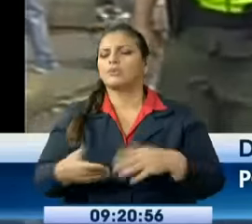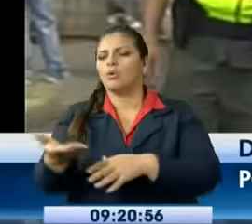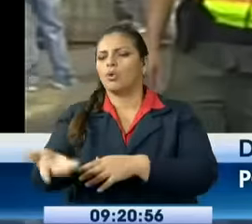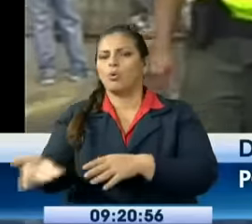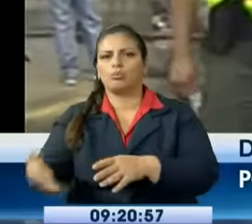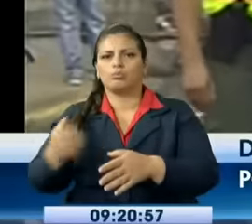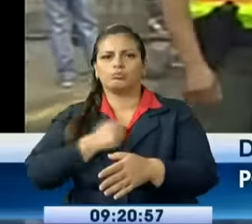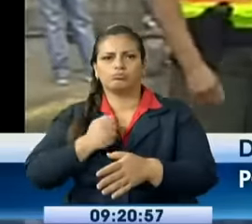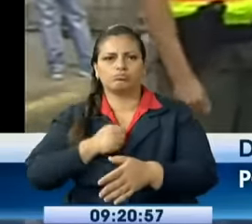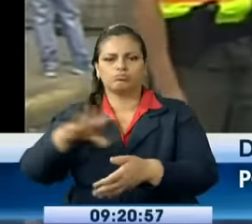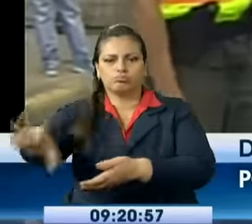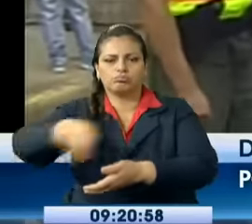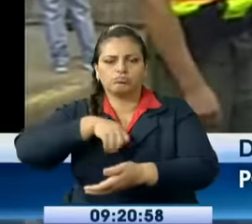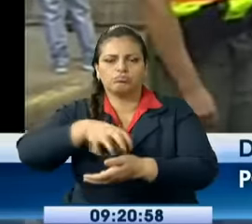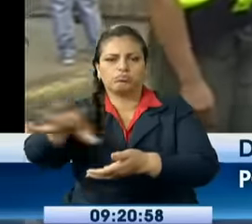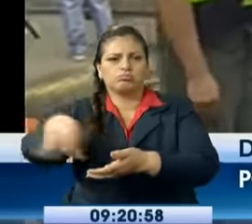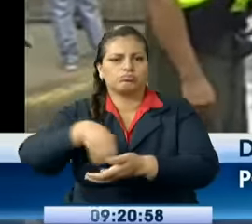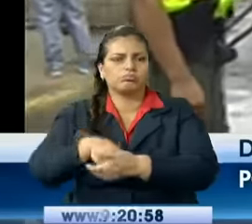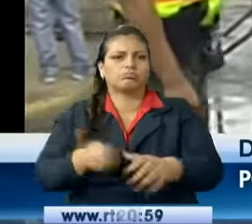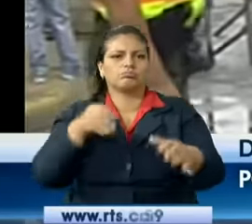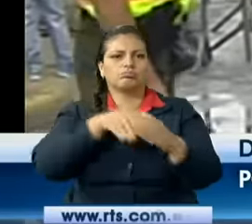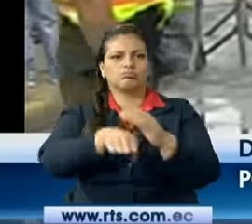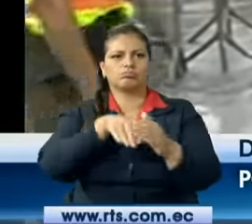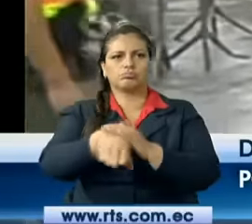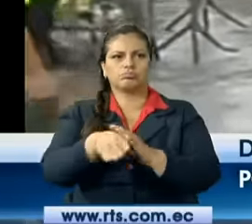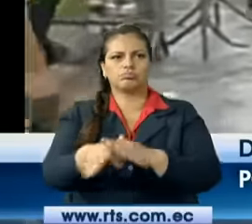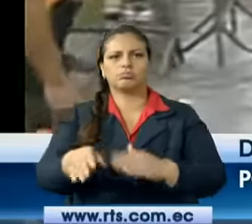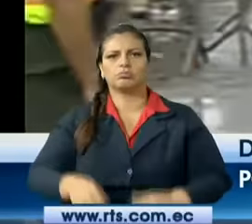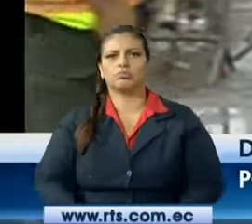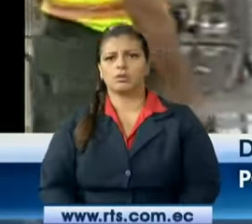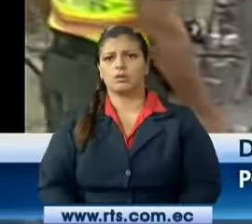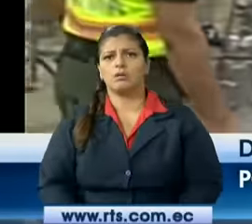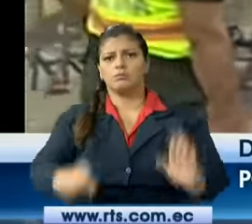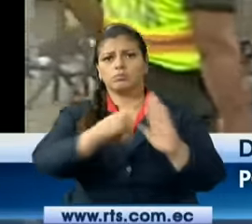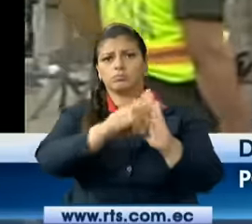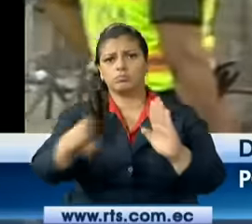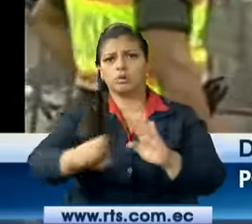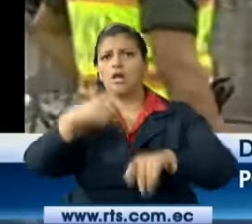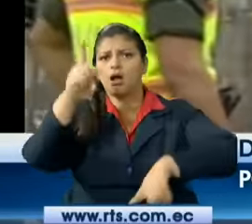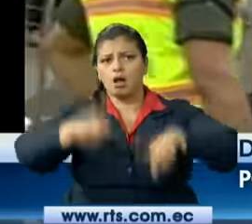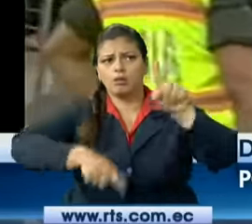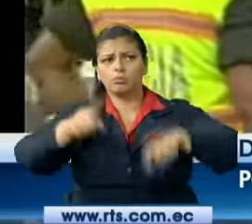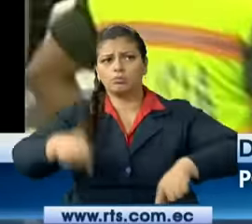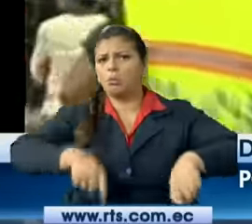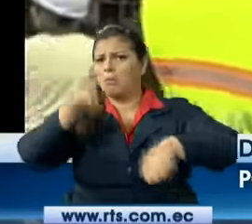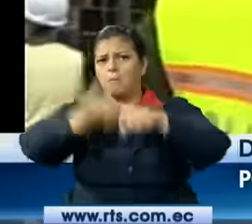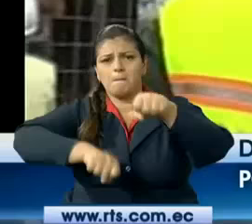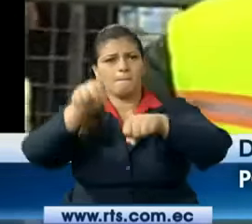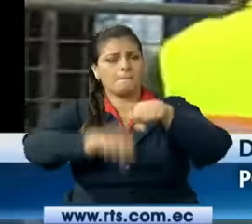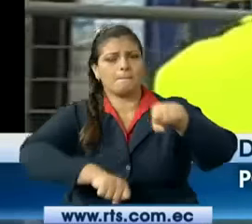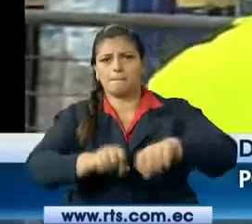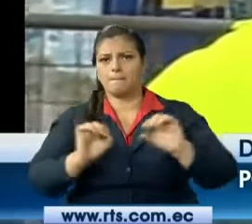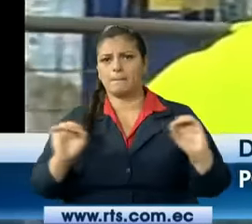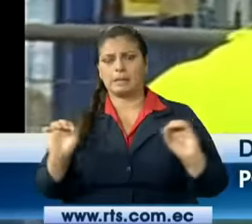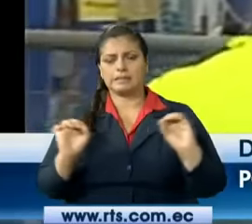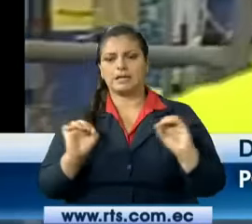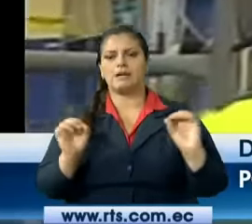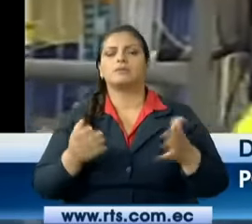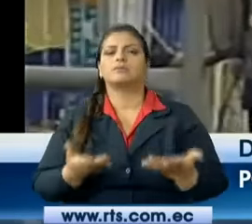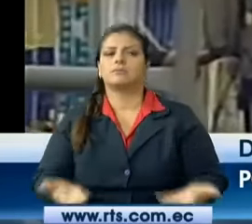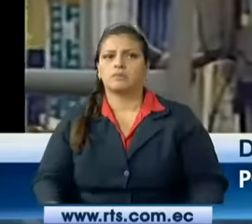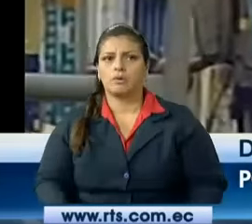algunos locales sí sabemos que se mantienen intactos, que no ha existido el ingreso de ninguna persona a tratar de